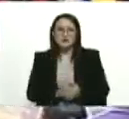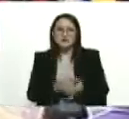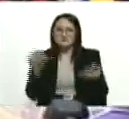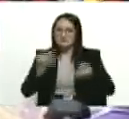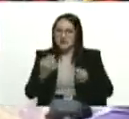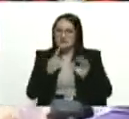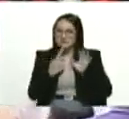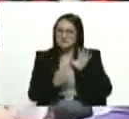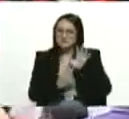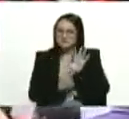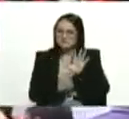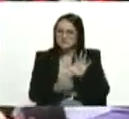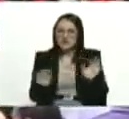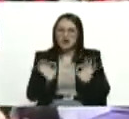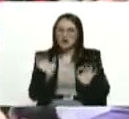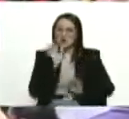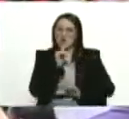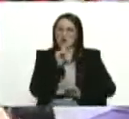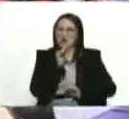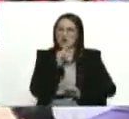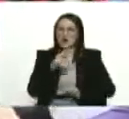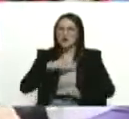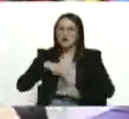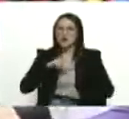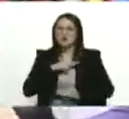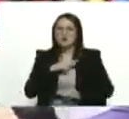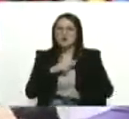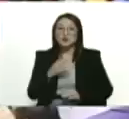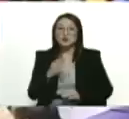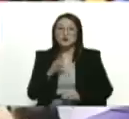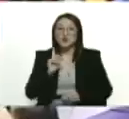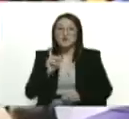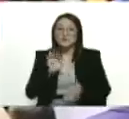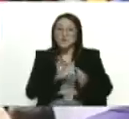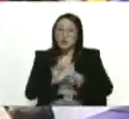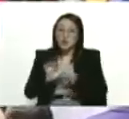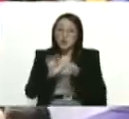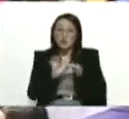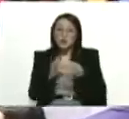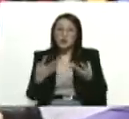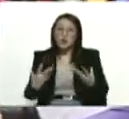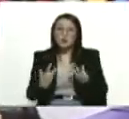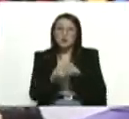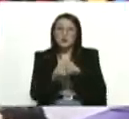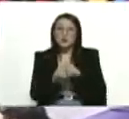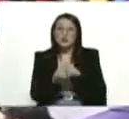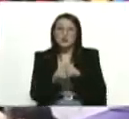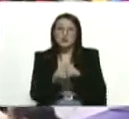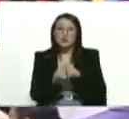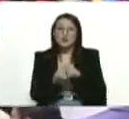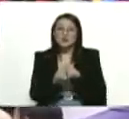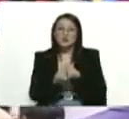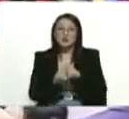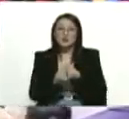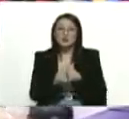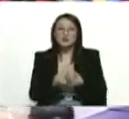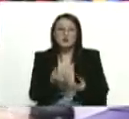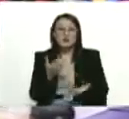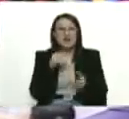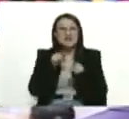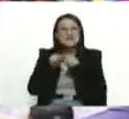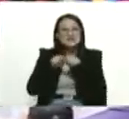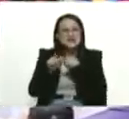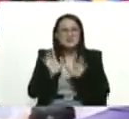No tienen palabra. Nosotros hagámonos fuertes, unidos, juntos. Que nadie pueda, aquí no hay chisme que valga, aquí lo que